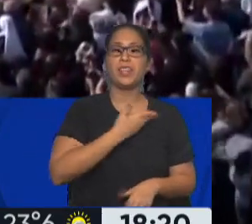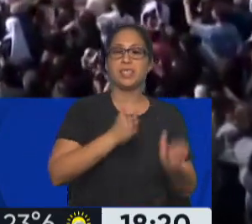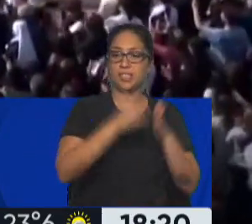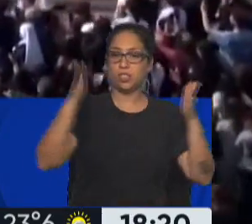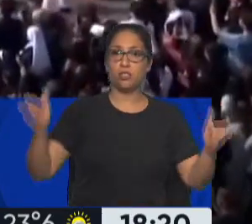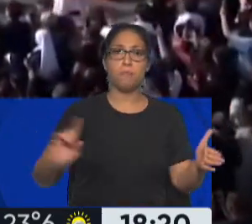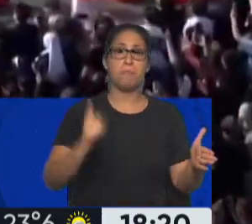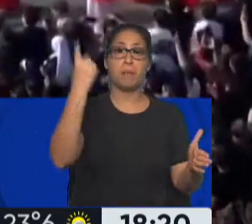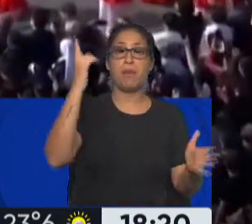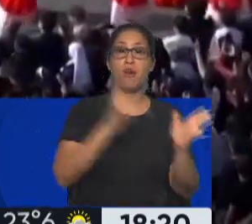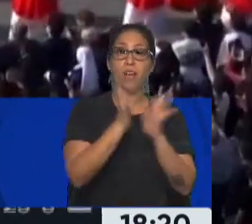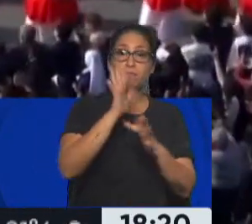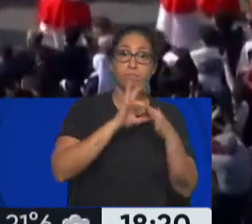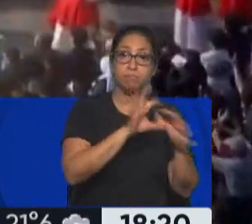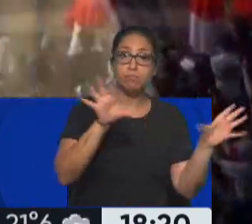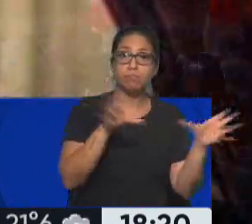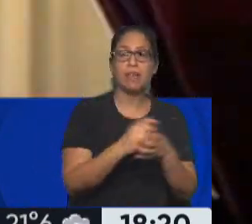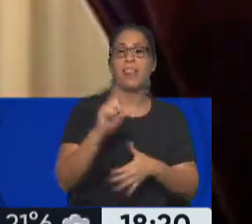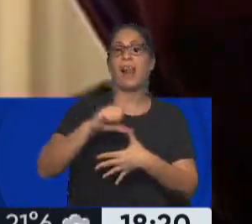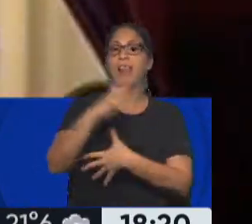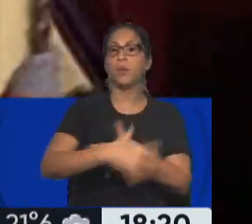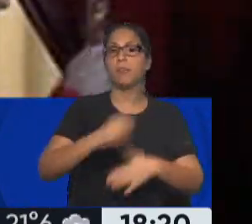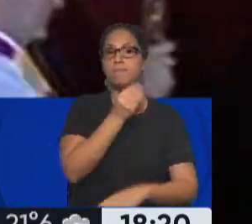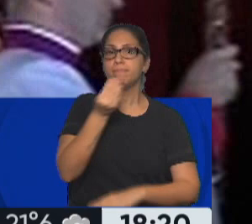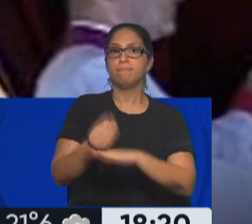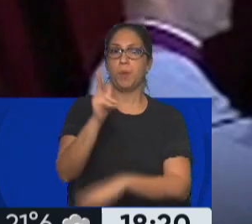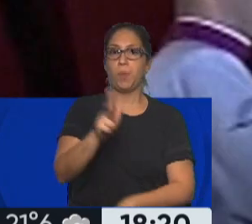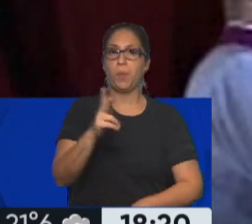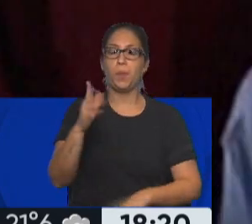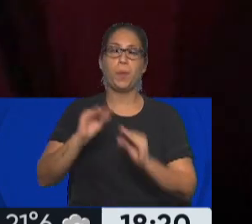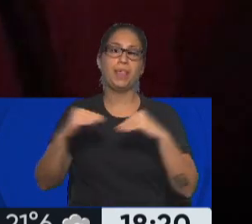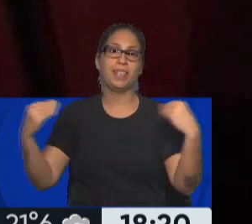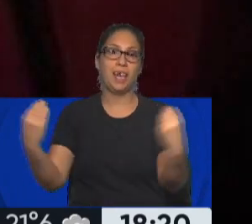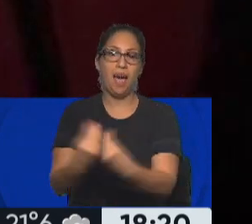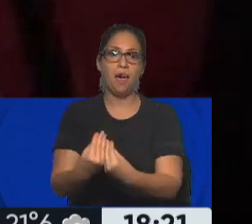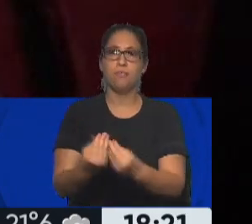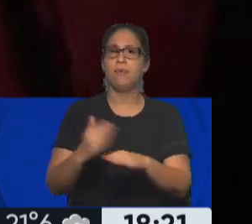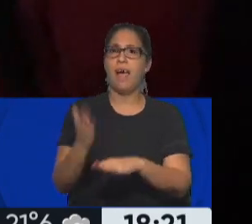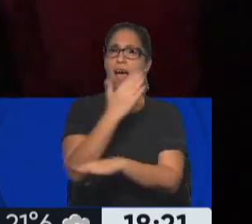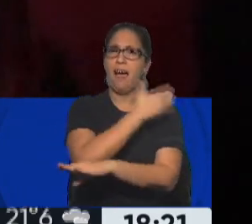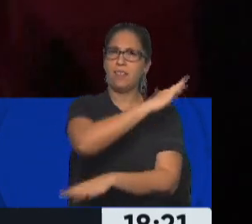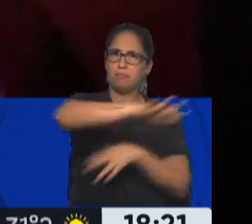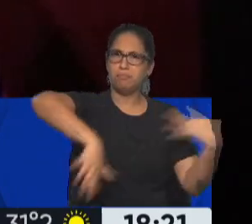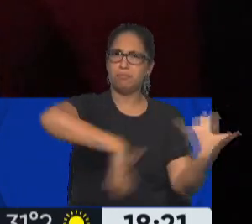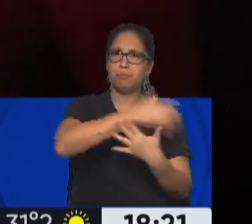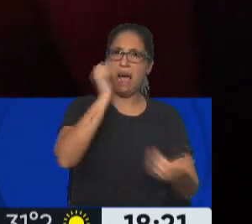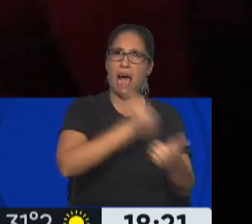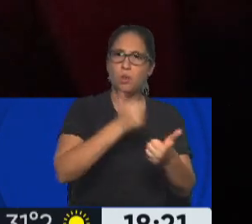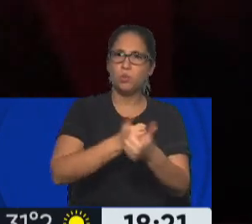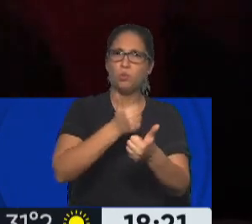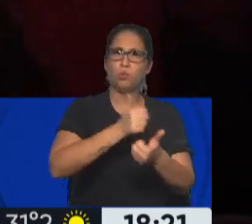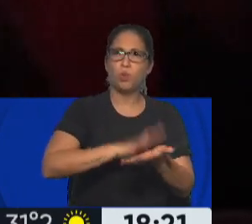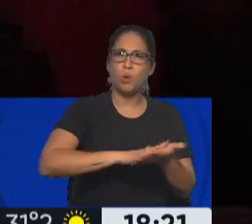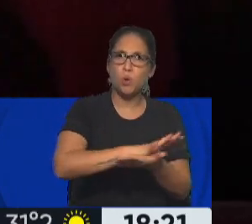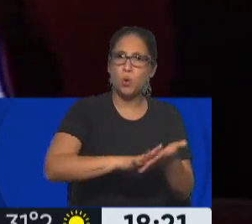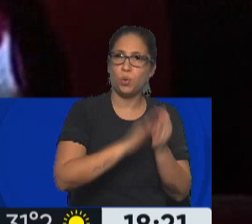jesuita y latinoamericano en llegar al Vaticano en un momento en el que la Iglesia Católica estaba atravesada por escándalos de abusos sexuales,